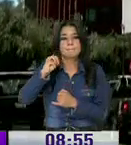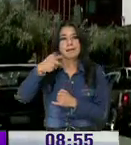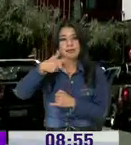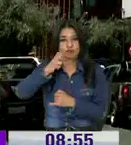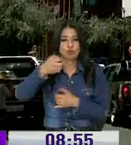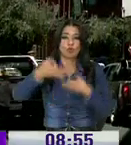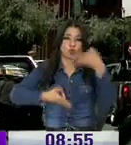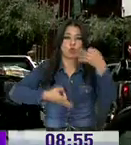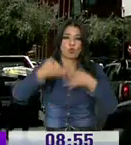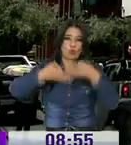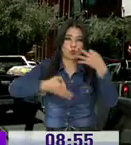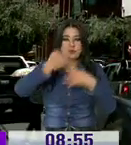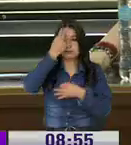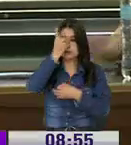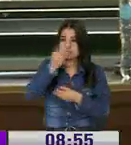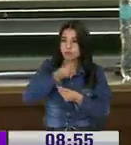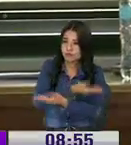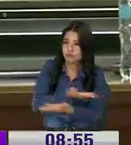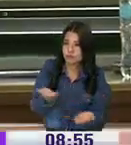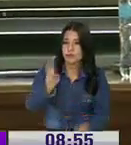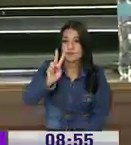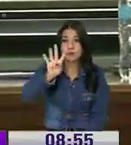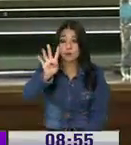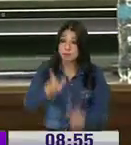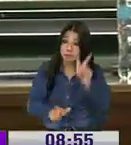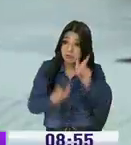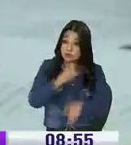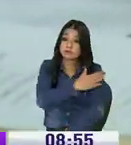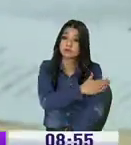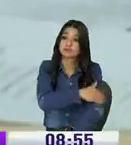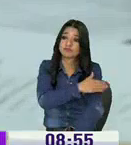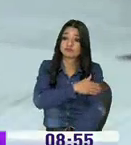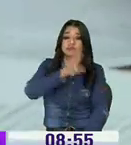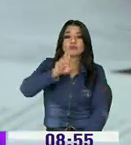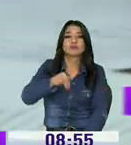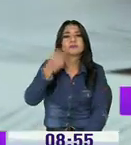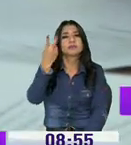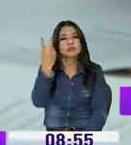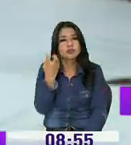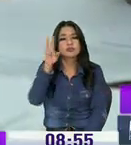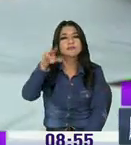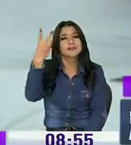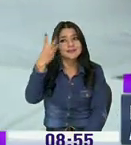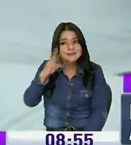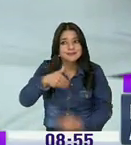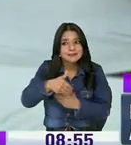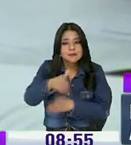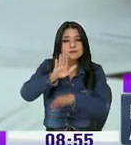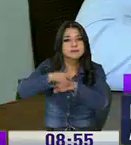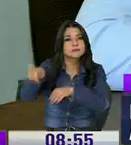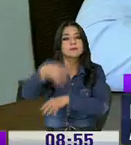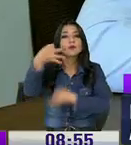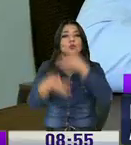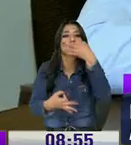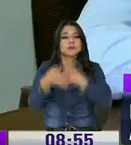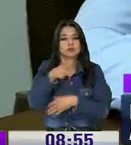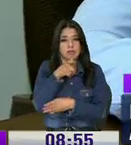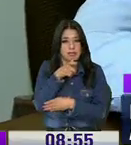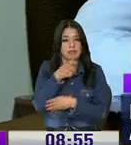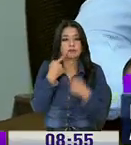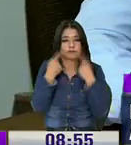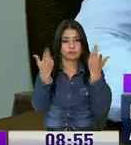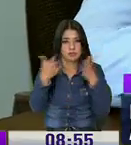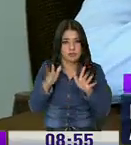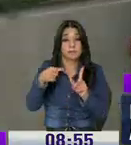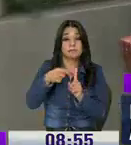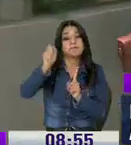su resolución sobre a quién de los 24 procesados por el caso Sobornos 2012-2016. Llama a juicio. Diego Correa es